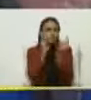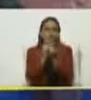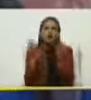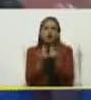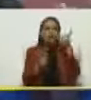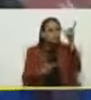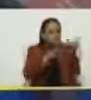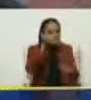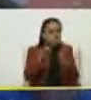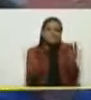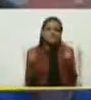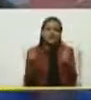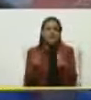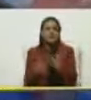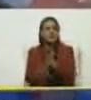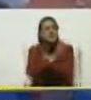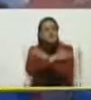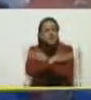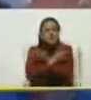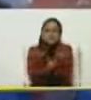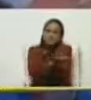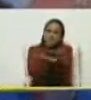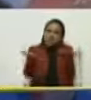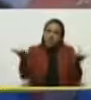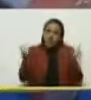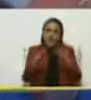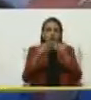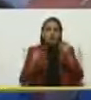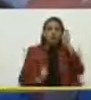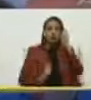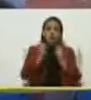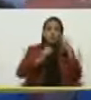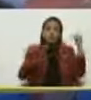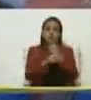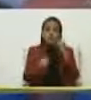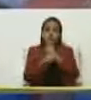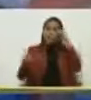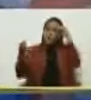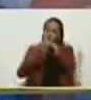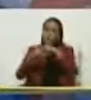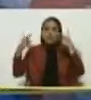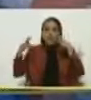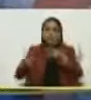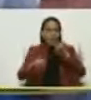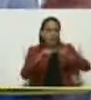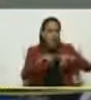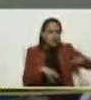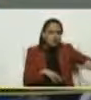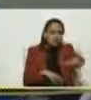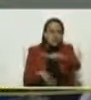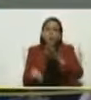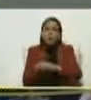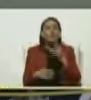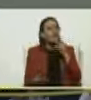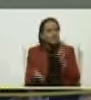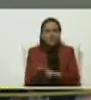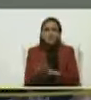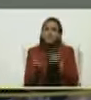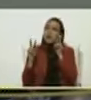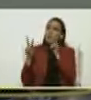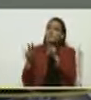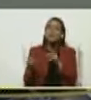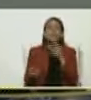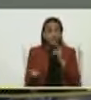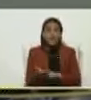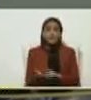tantas. Felicitar a todos los actores y a las actrices, a las niñas, a los niños, porque fue